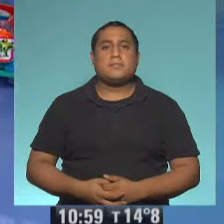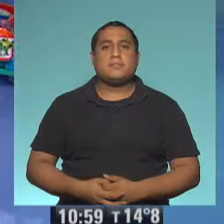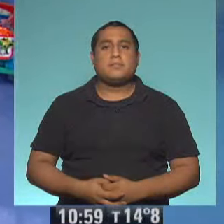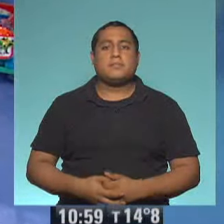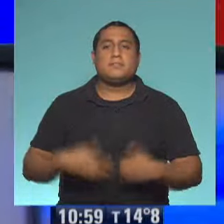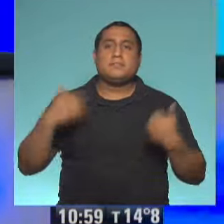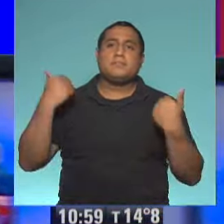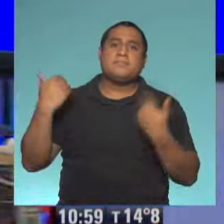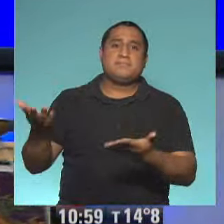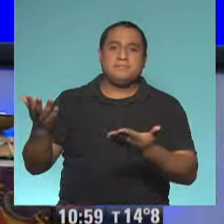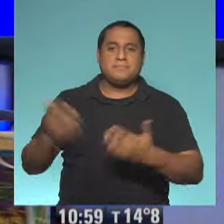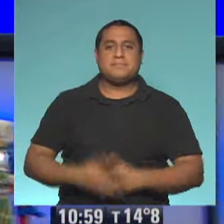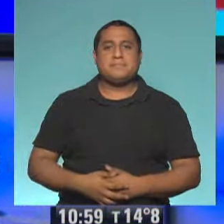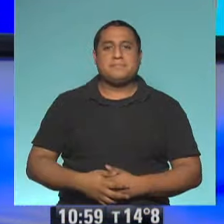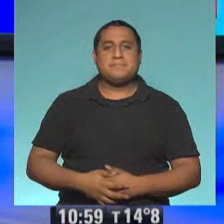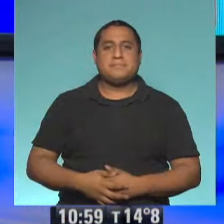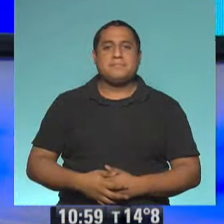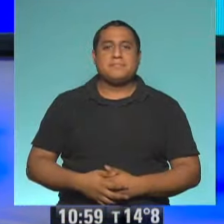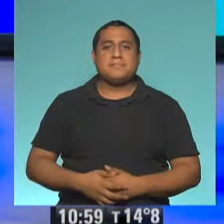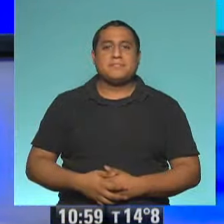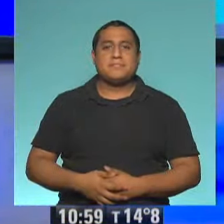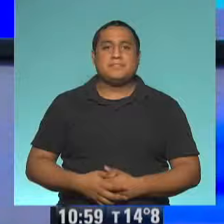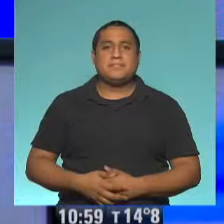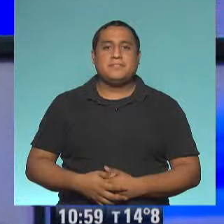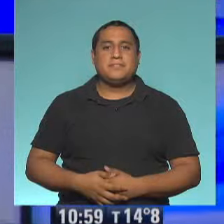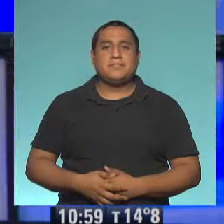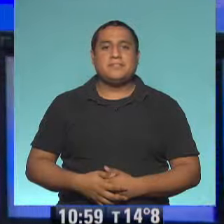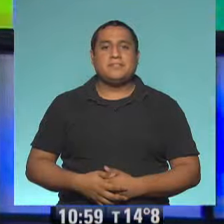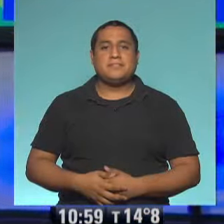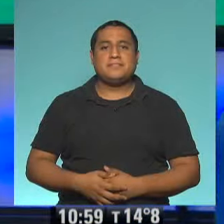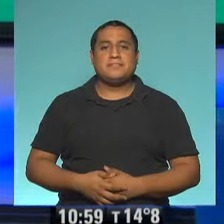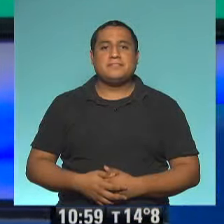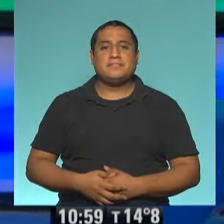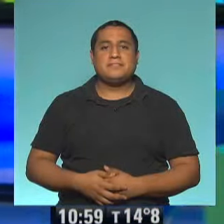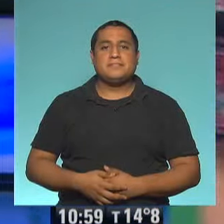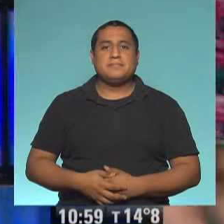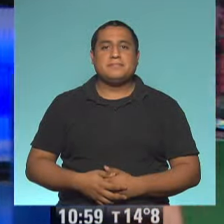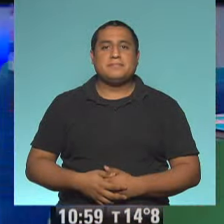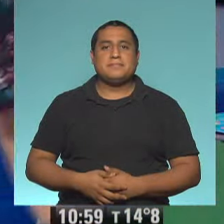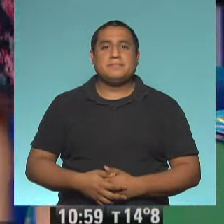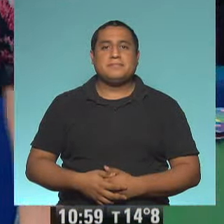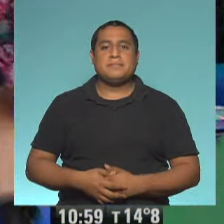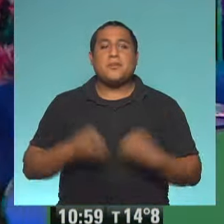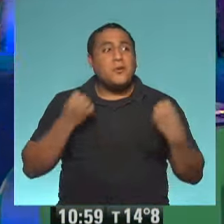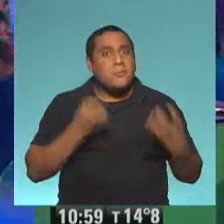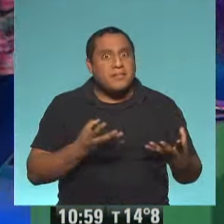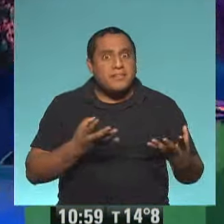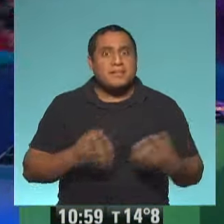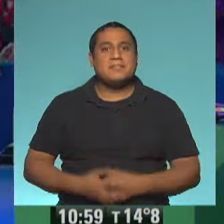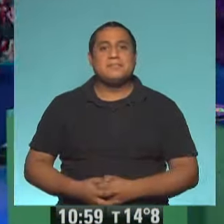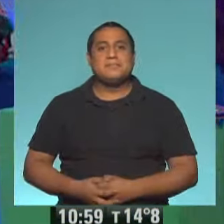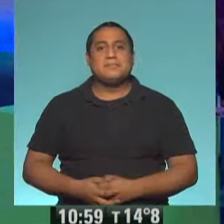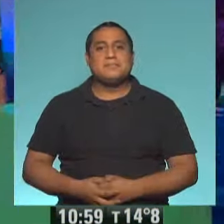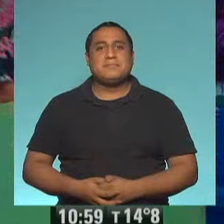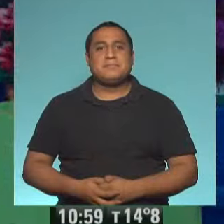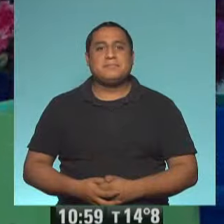ayudarnos? ¡Sí! No podía. ¡Claro que sí! ¿Cómo andan? Hola, bien, Mauro. Llegaste en el momento